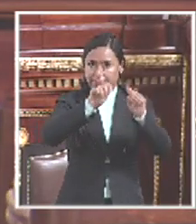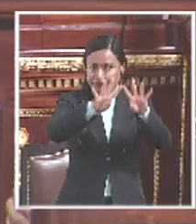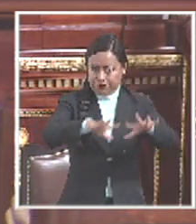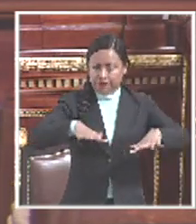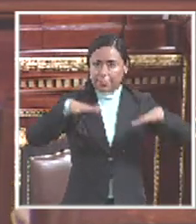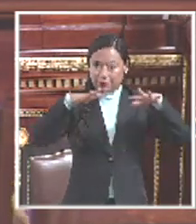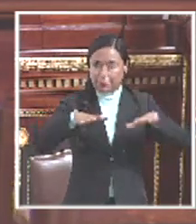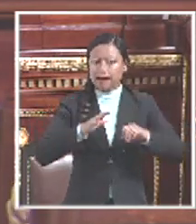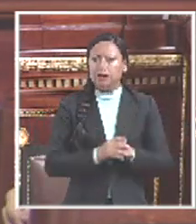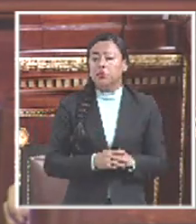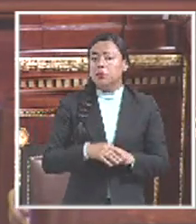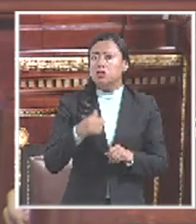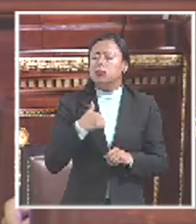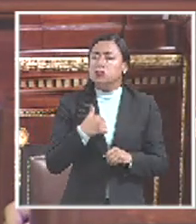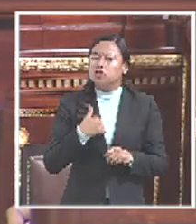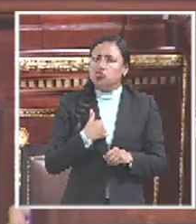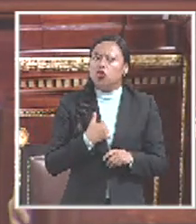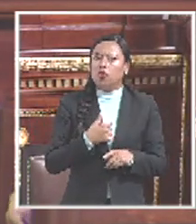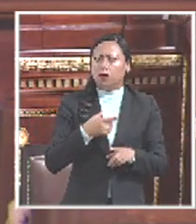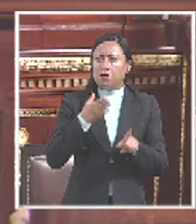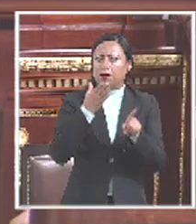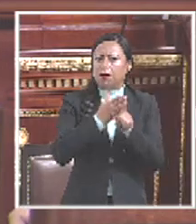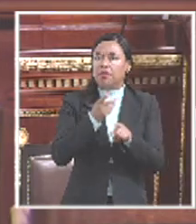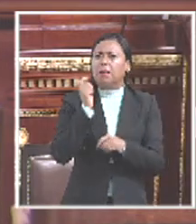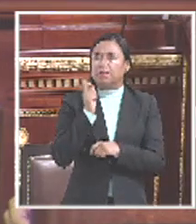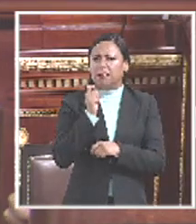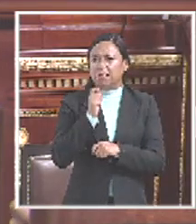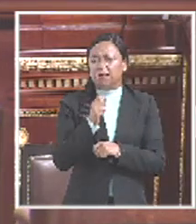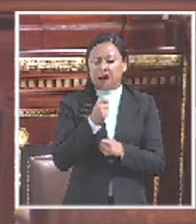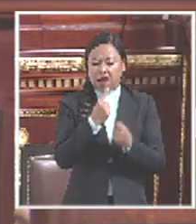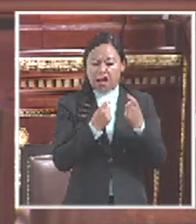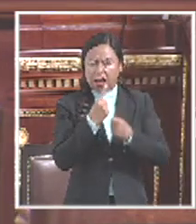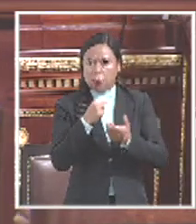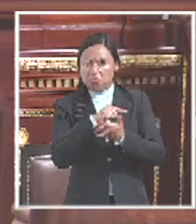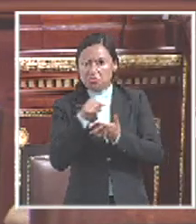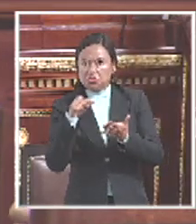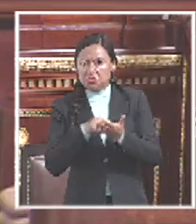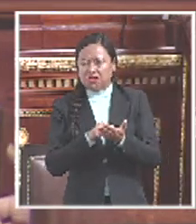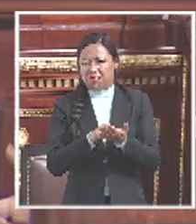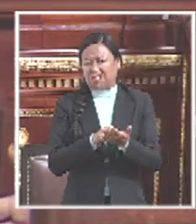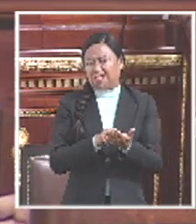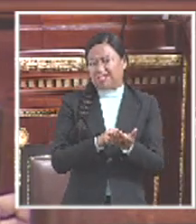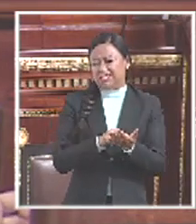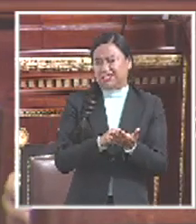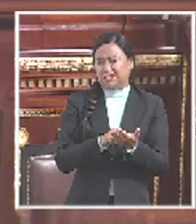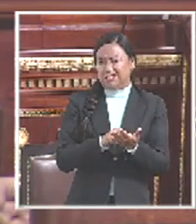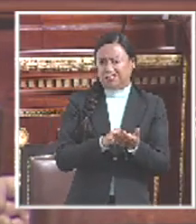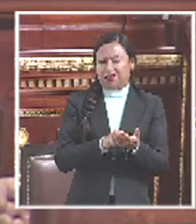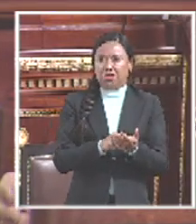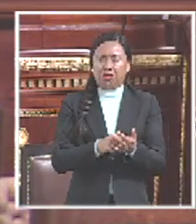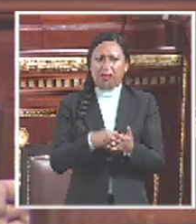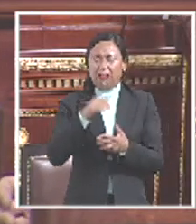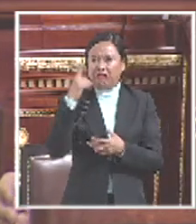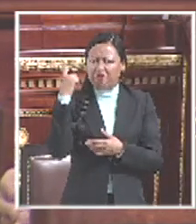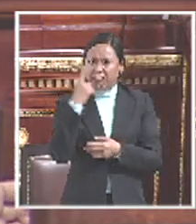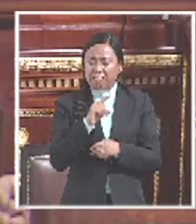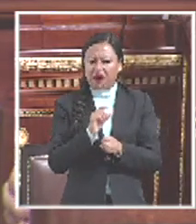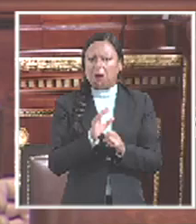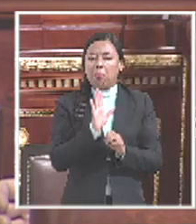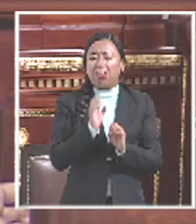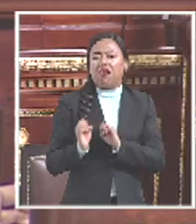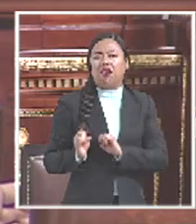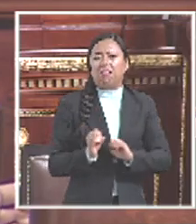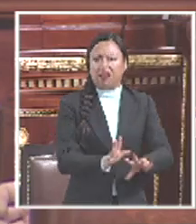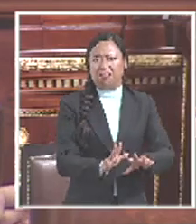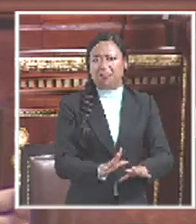refiero particularmente al descuido en el que se encuentran las instalaciones, al olor a orina permanente que hay en